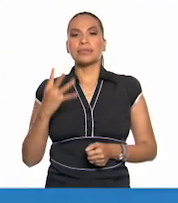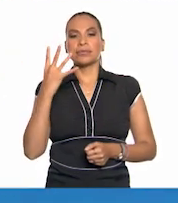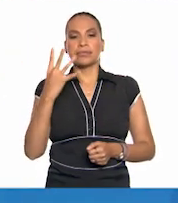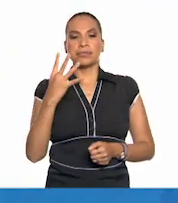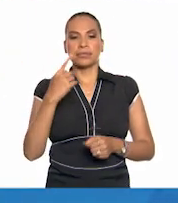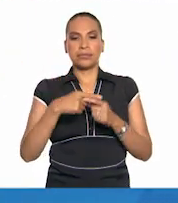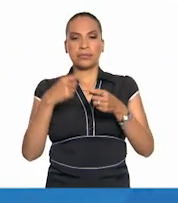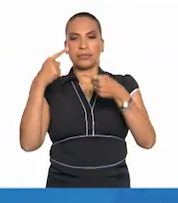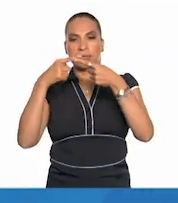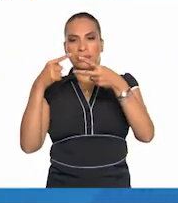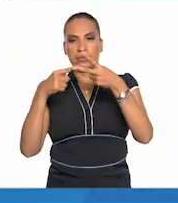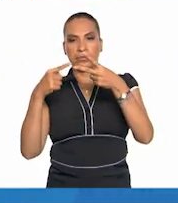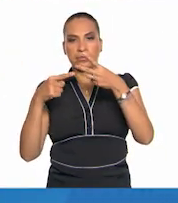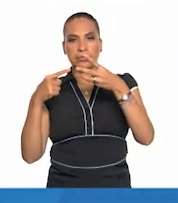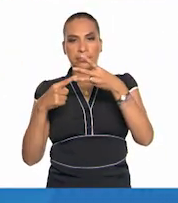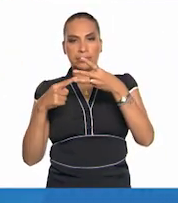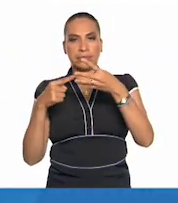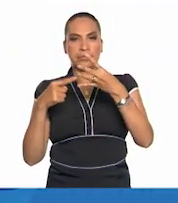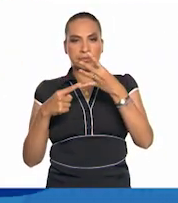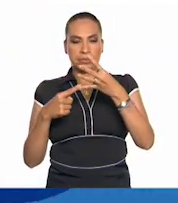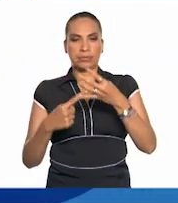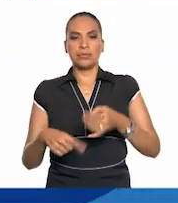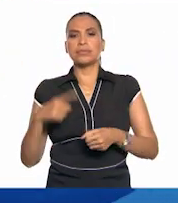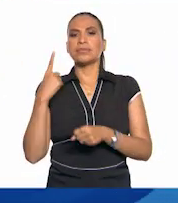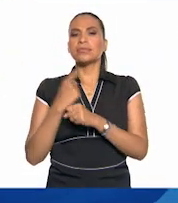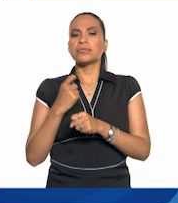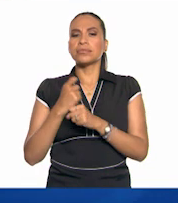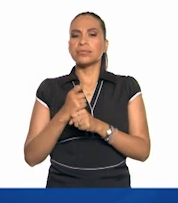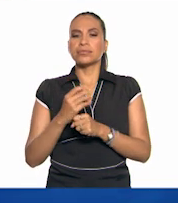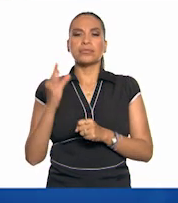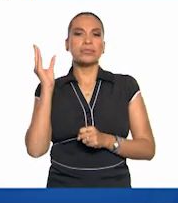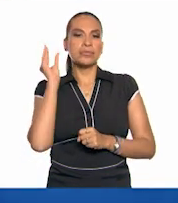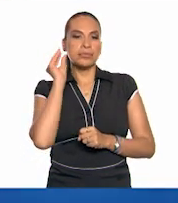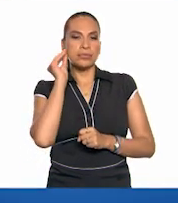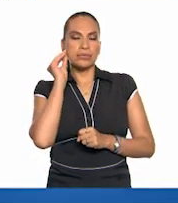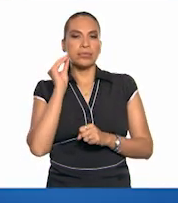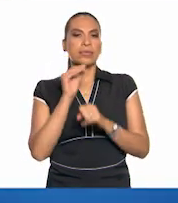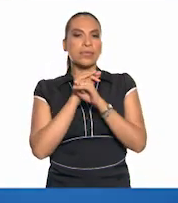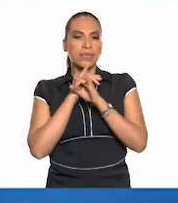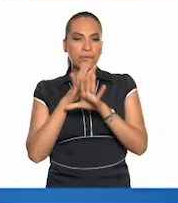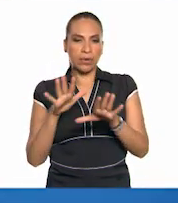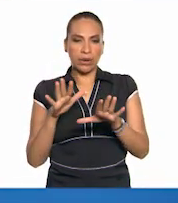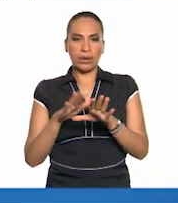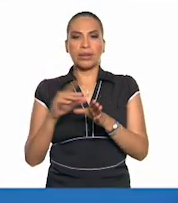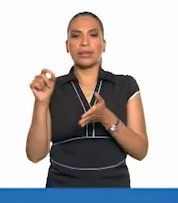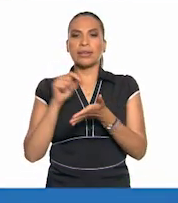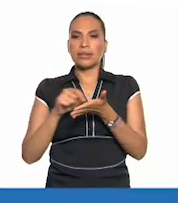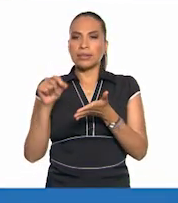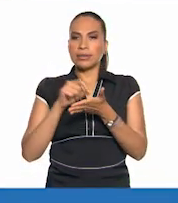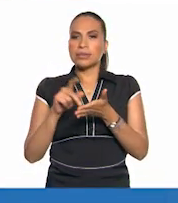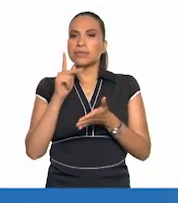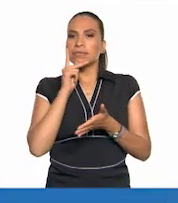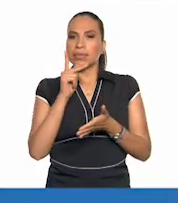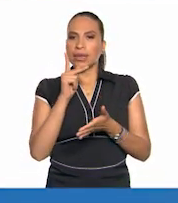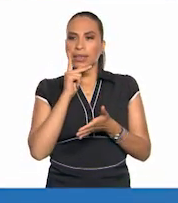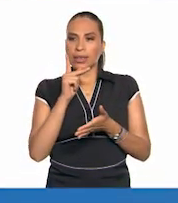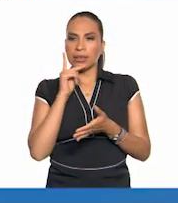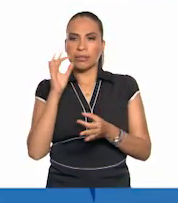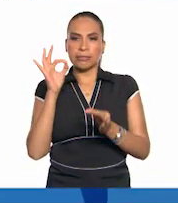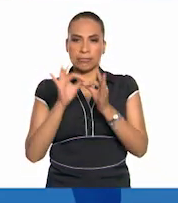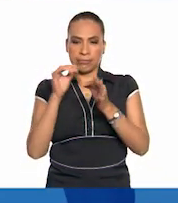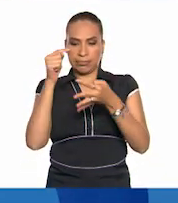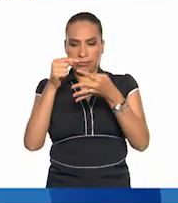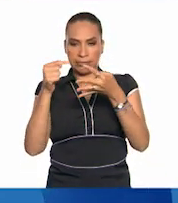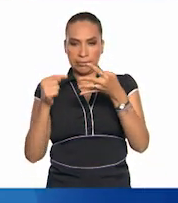pasos sencillos para tomar notas. Ajá. El primero, escuchar la información y escribir las palabras clave. Muy